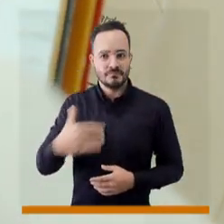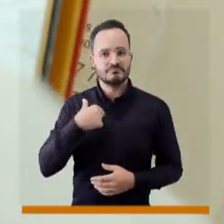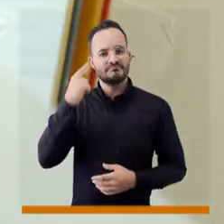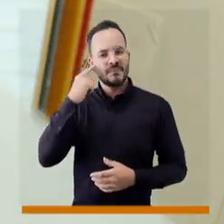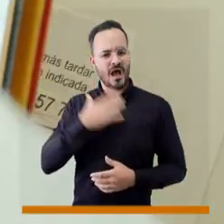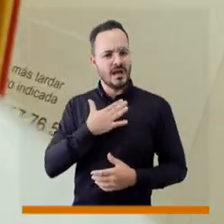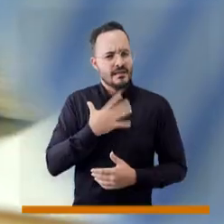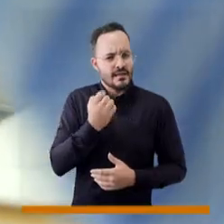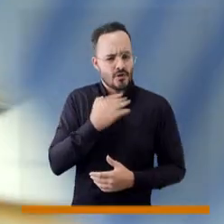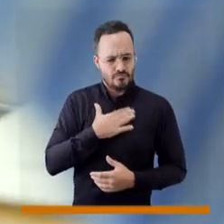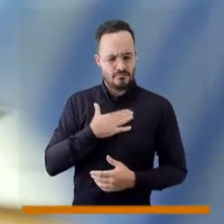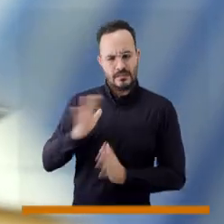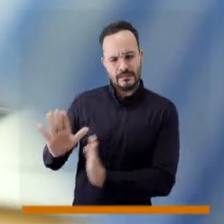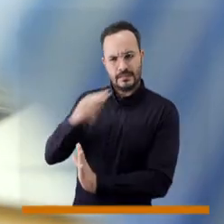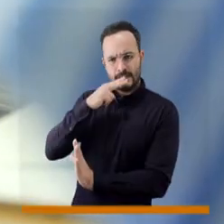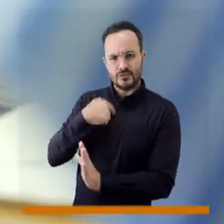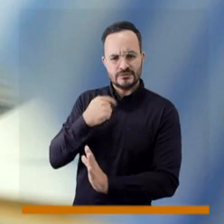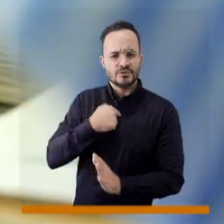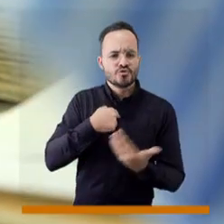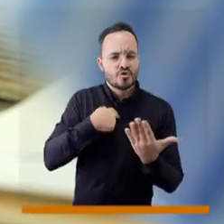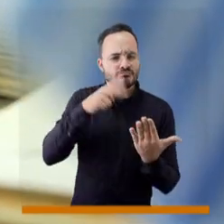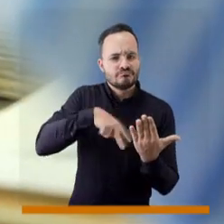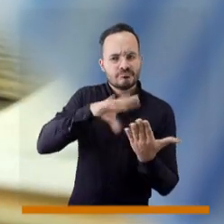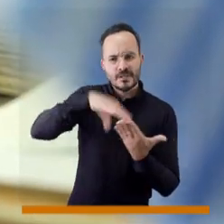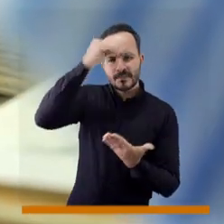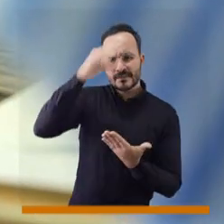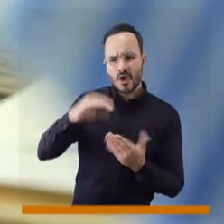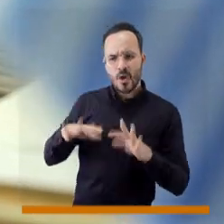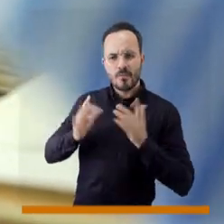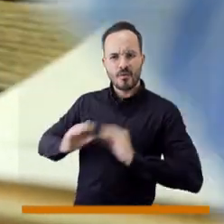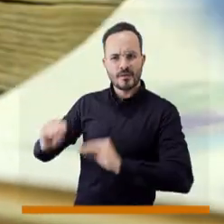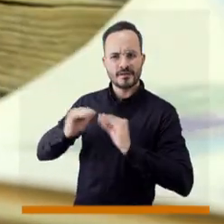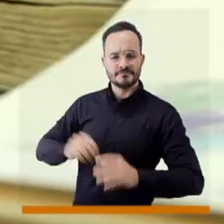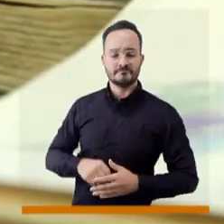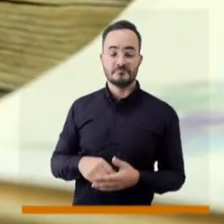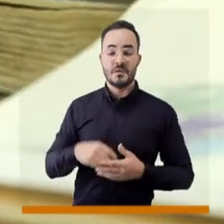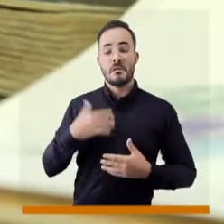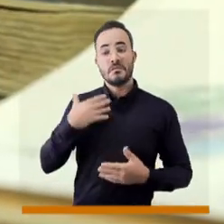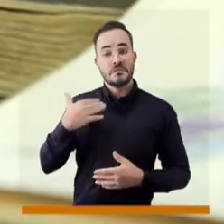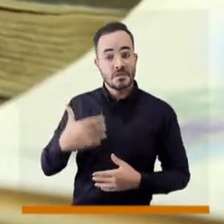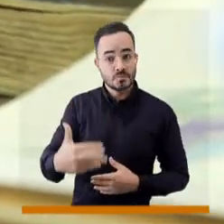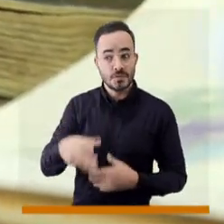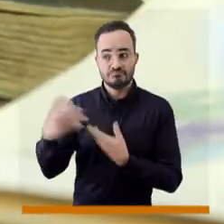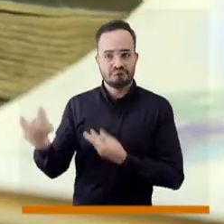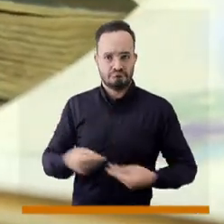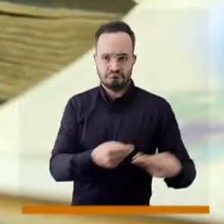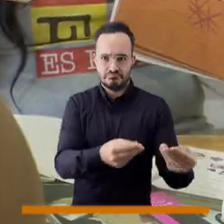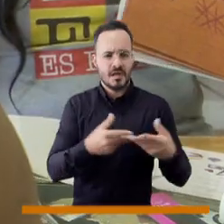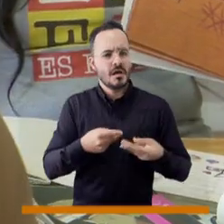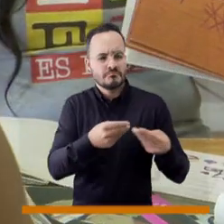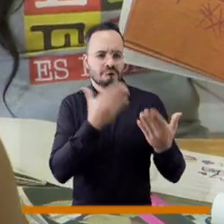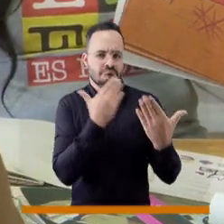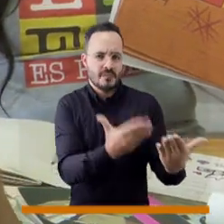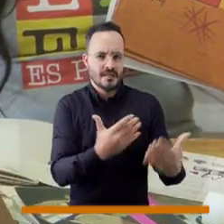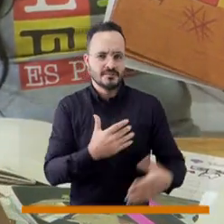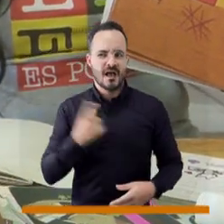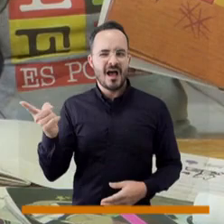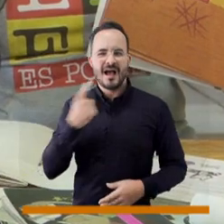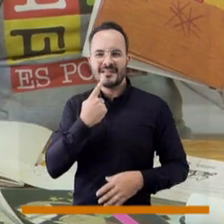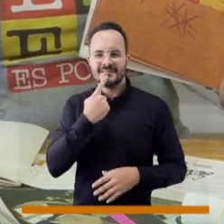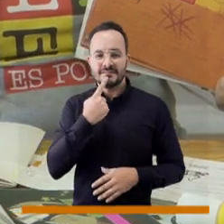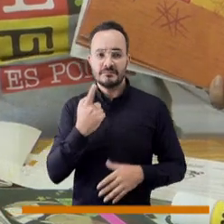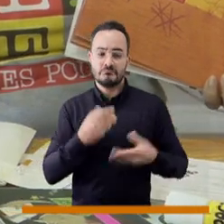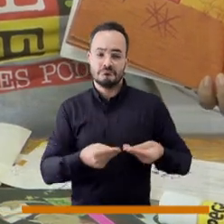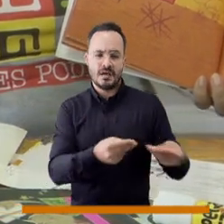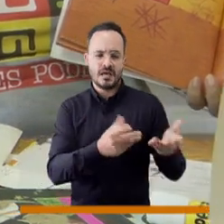la noche. Luego la señora se interesa por un libro para ella sobre crianza. Cuando lo devuelve nos